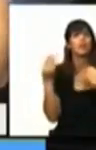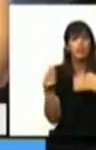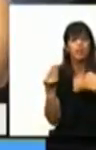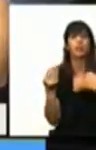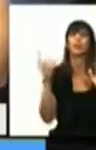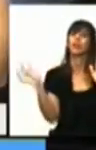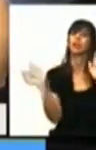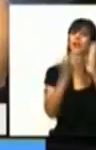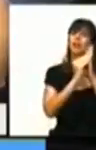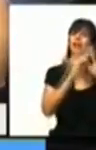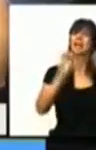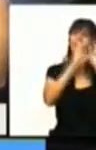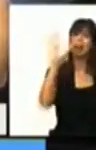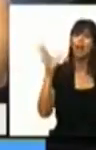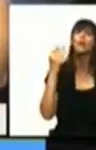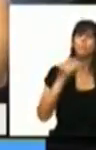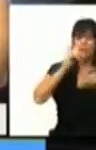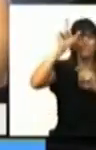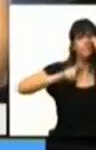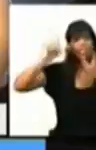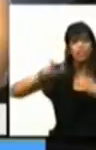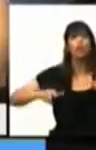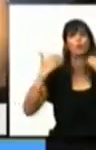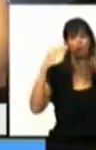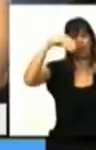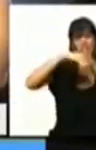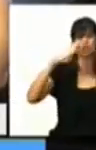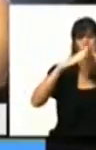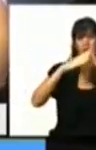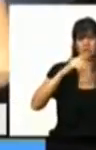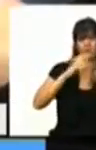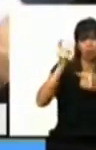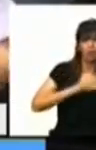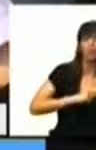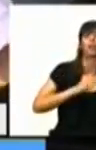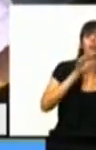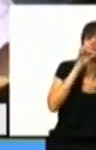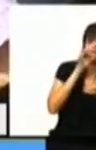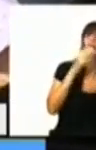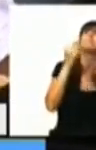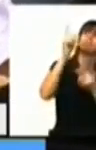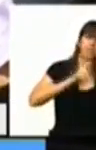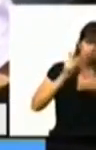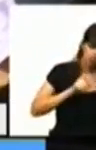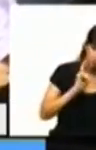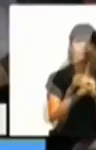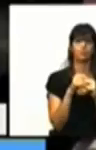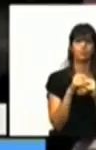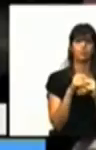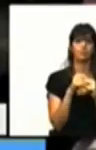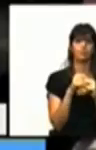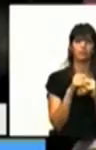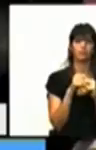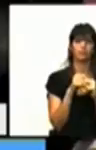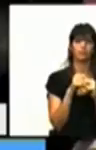Es así que la propuesta del gobierno de regularizar el consumo de aceite de marihuana no es suficiente para estas madres e hijos con encefalopatías